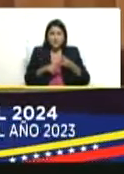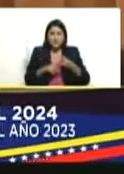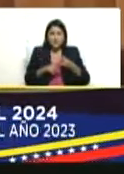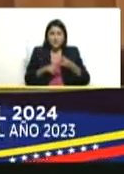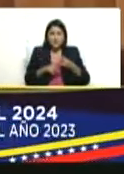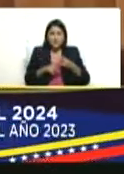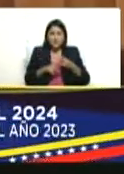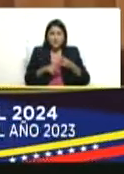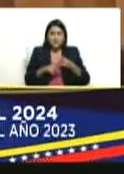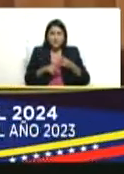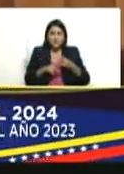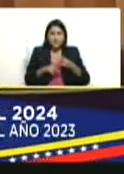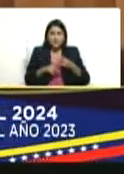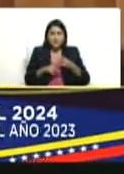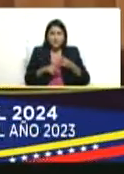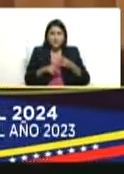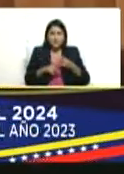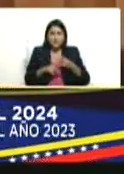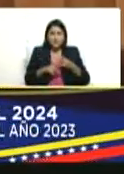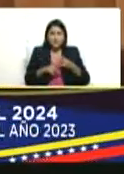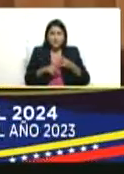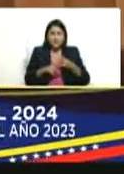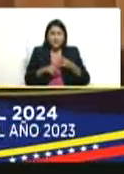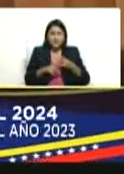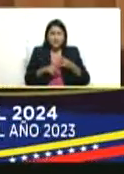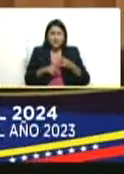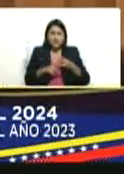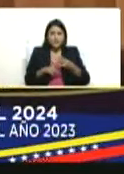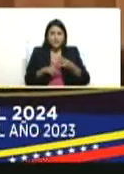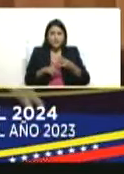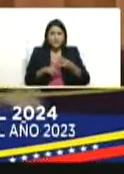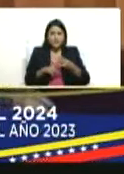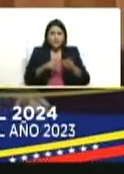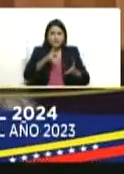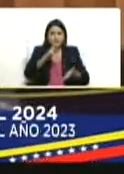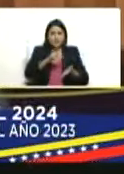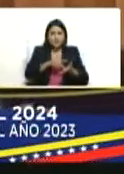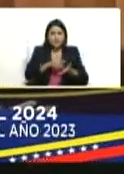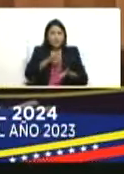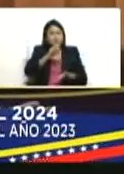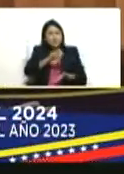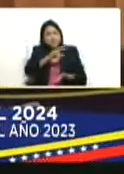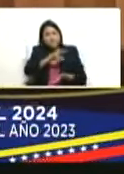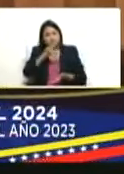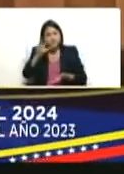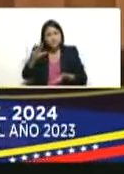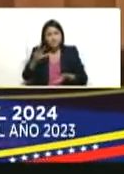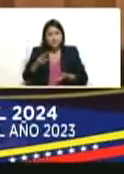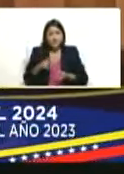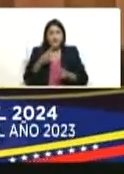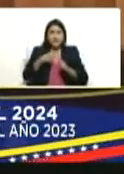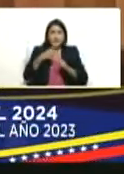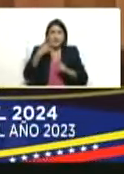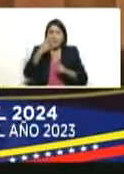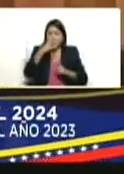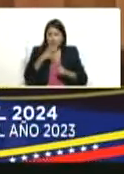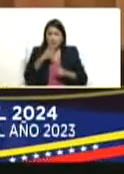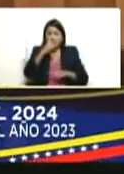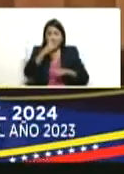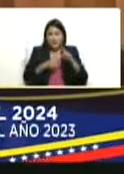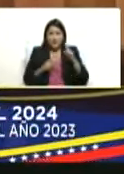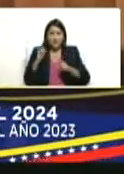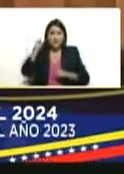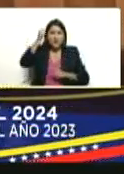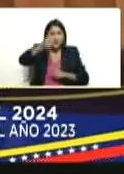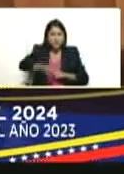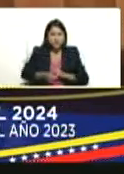19, 20, 21, 22, 23, pudiéramos decir que casi 4 años y medio.